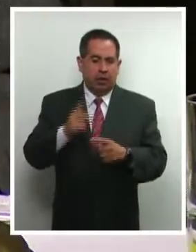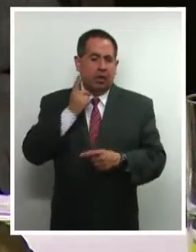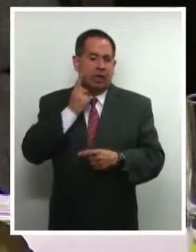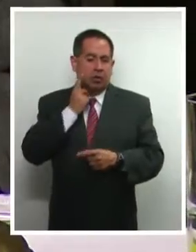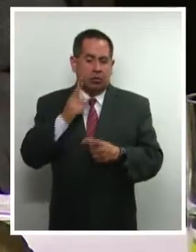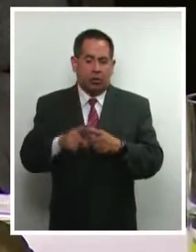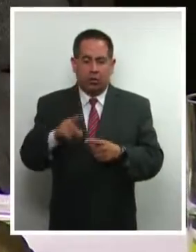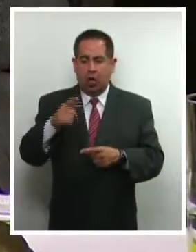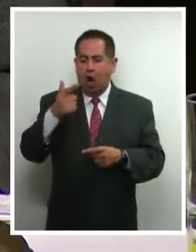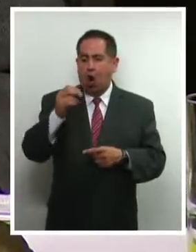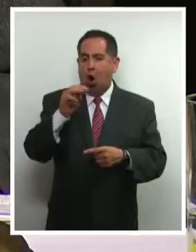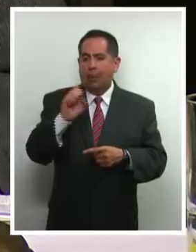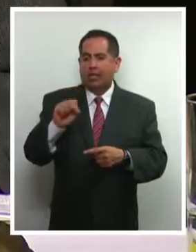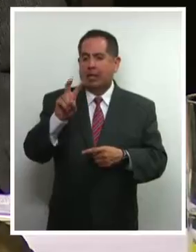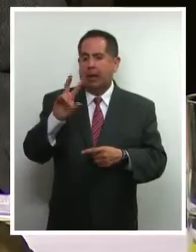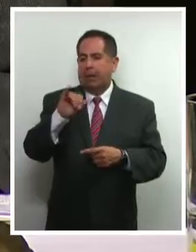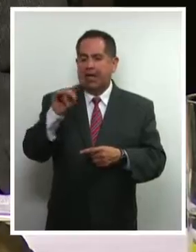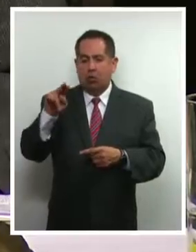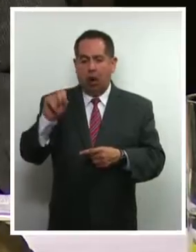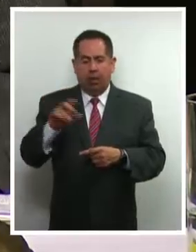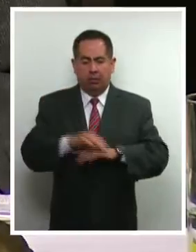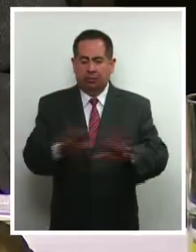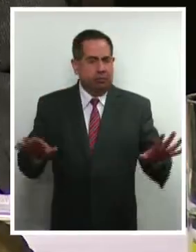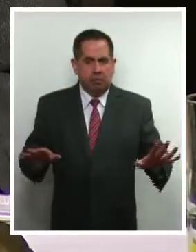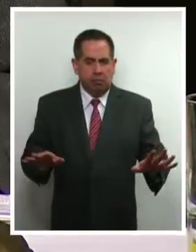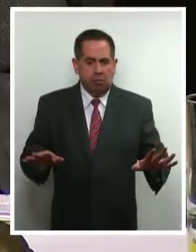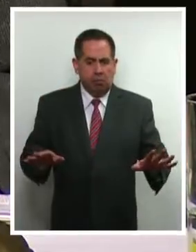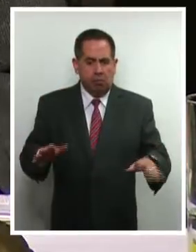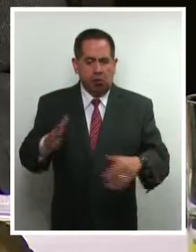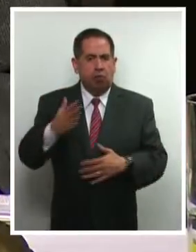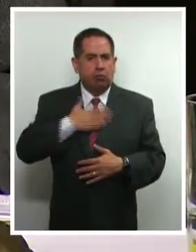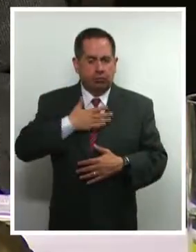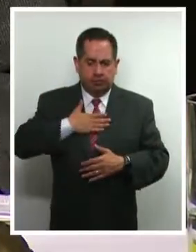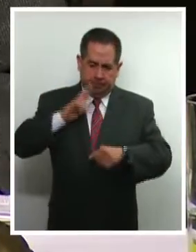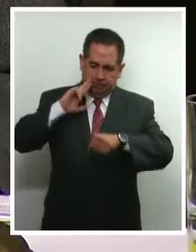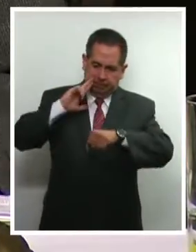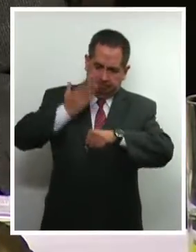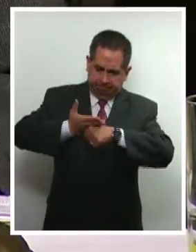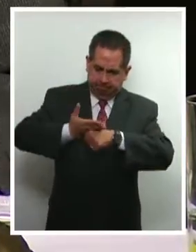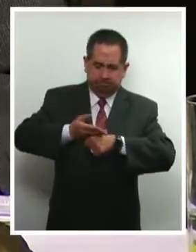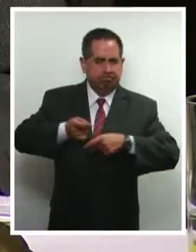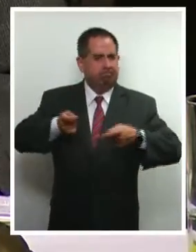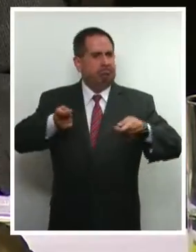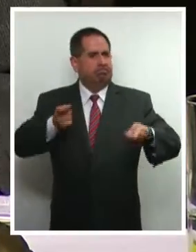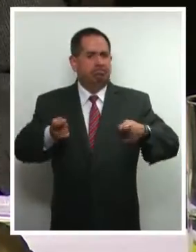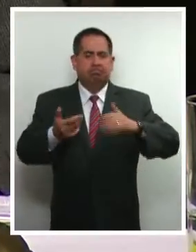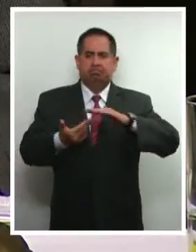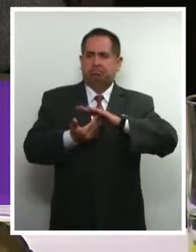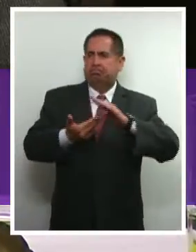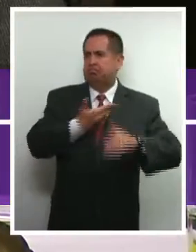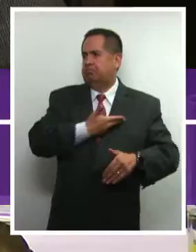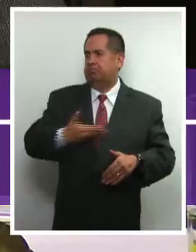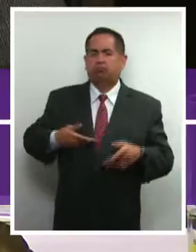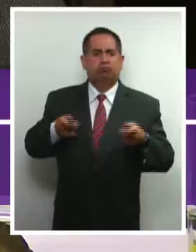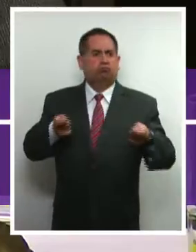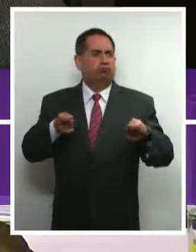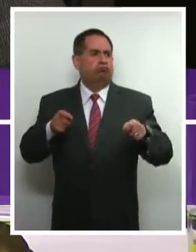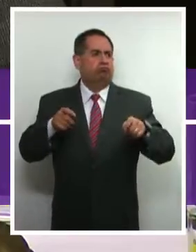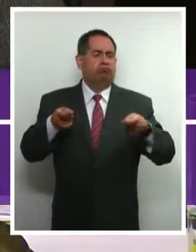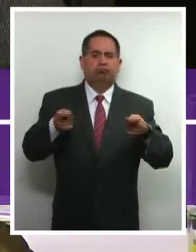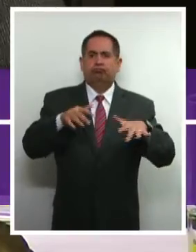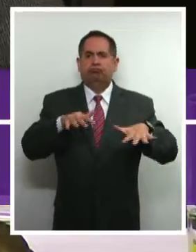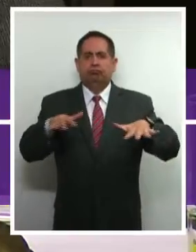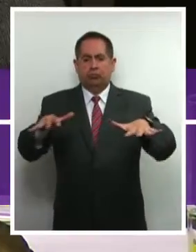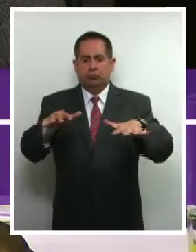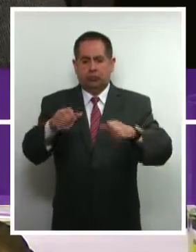diputado Augusto Gómez Villanueva. Yo he asumido con plena responsabilidad la presidencia de esta Asamblea Constituyente